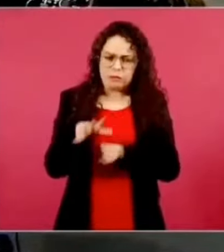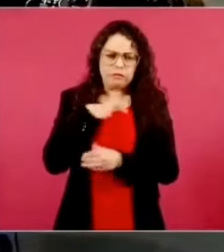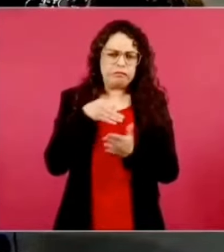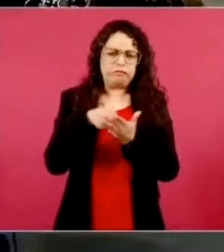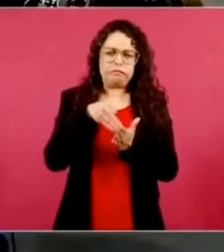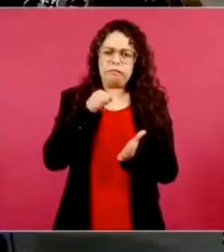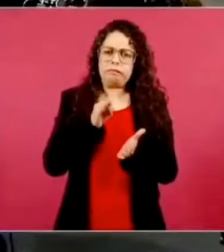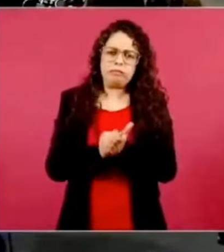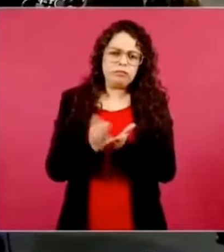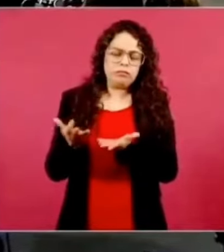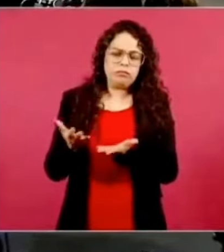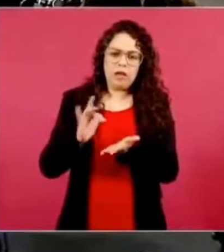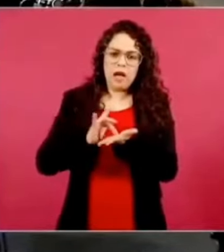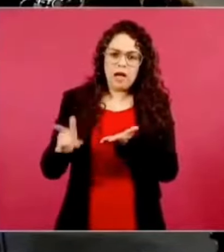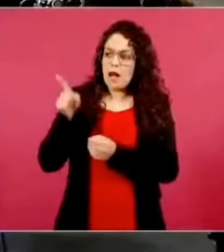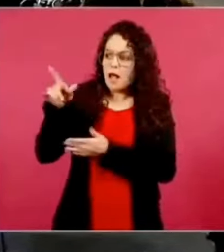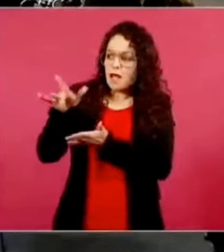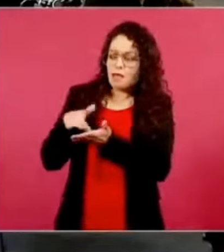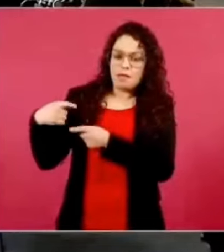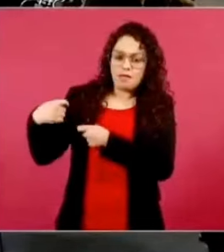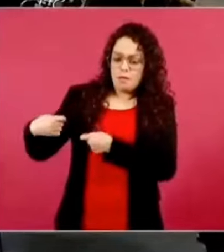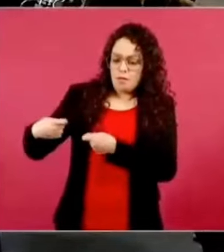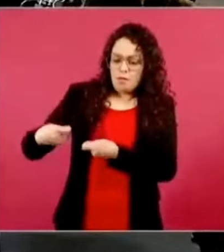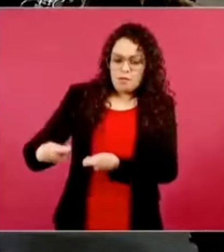no quiero nunca que se malinterprete,